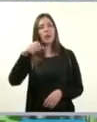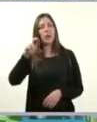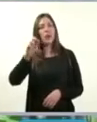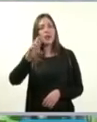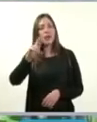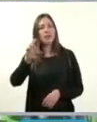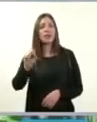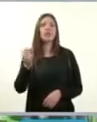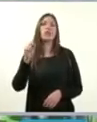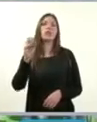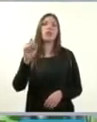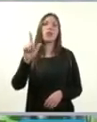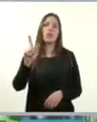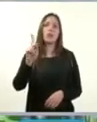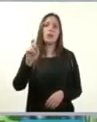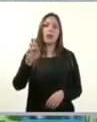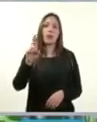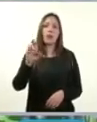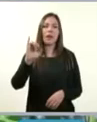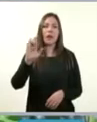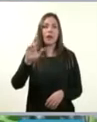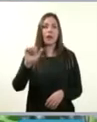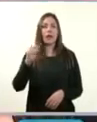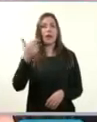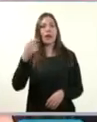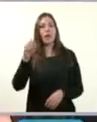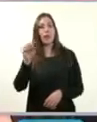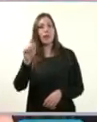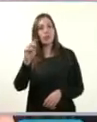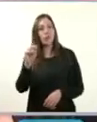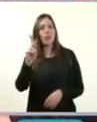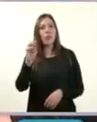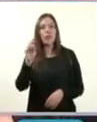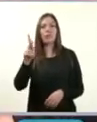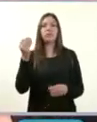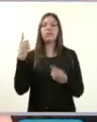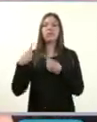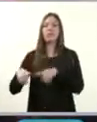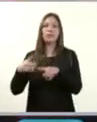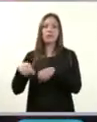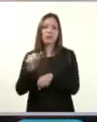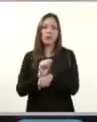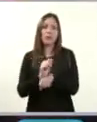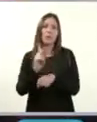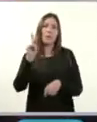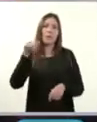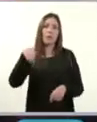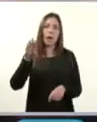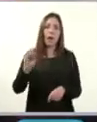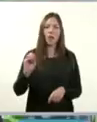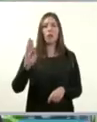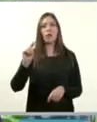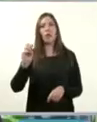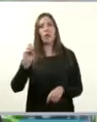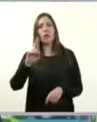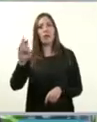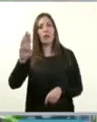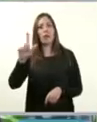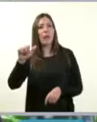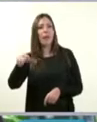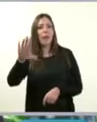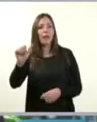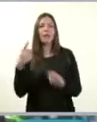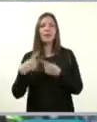Sol Pereira, Agosto Pop, entre muchos más, Torreblanca, Pambo, Trans X, y se realizó un